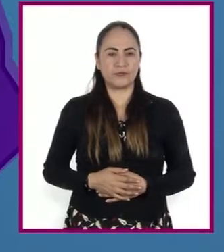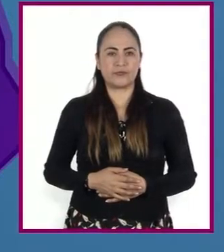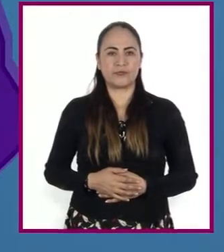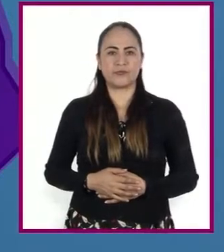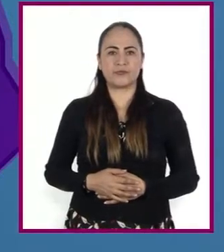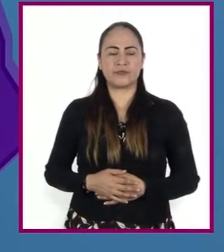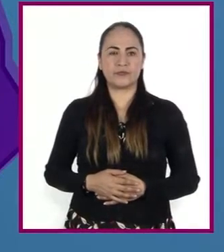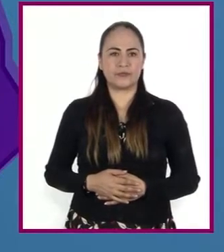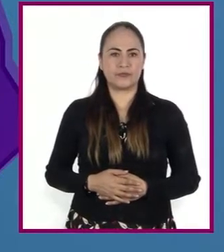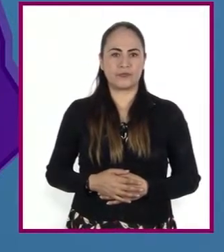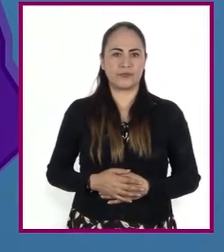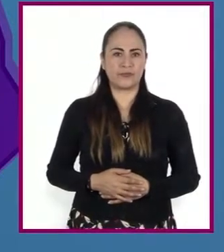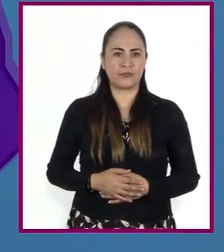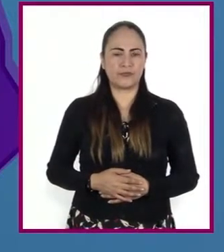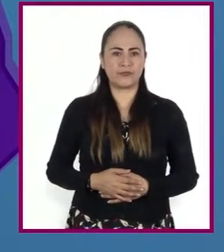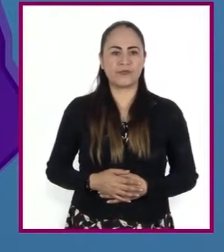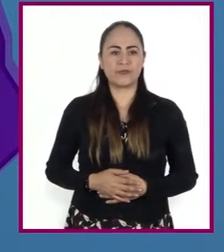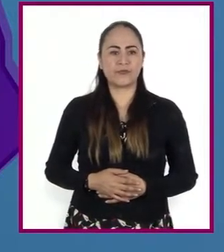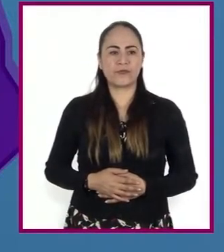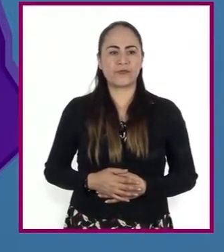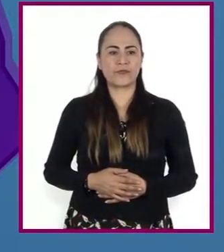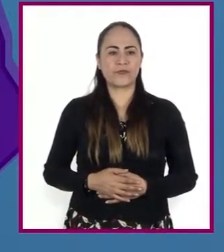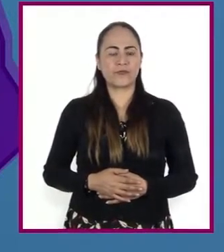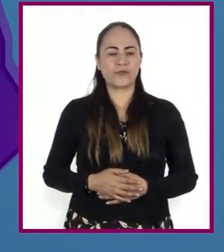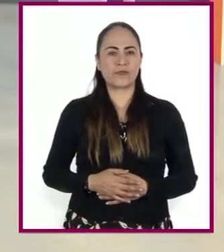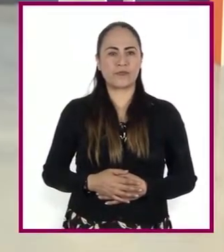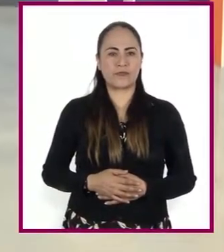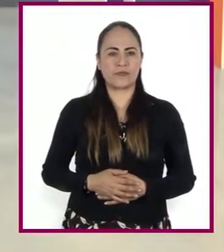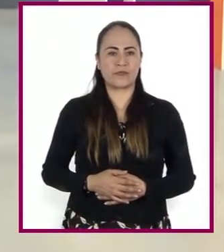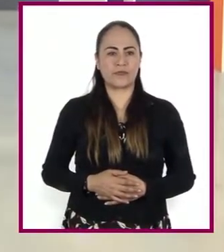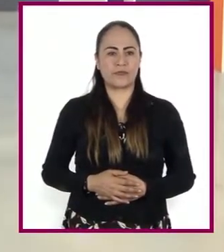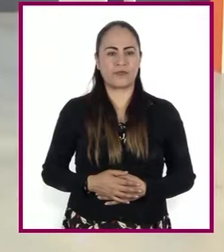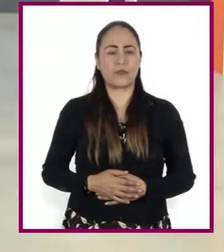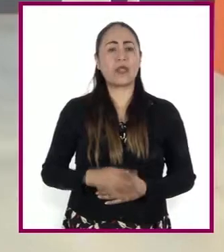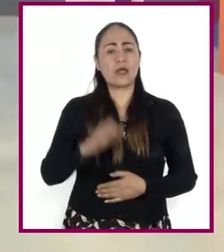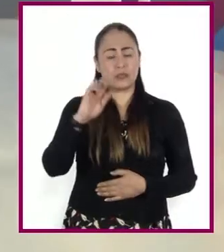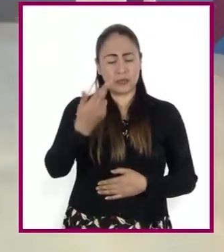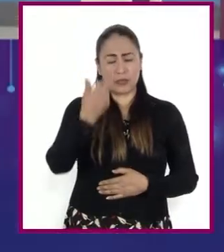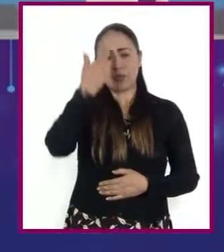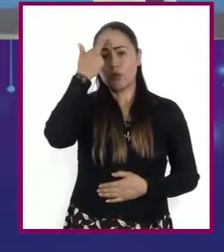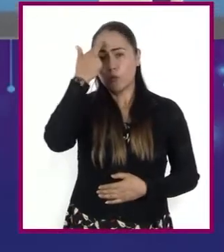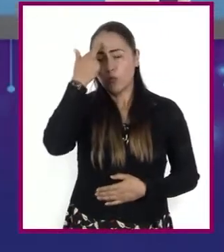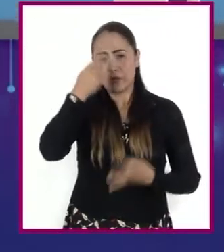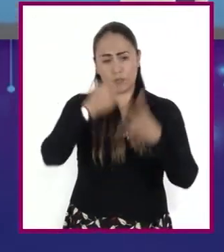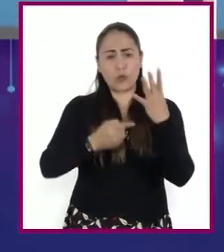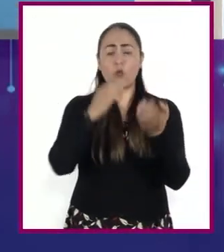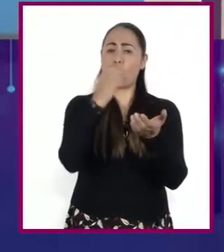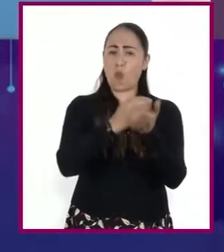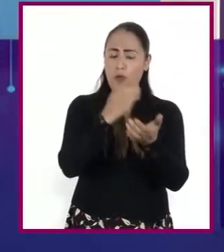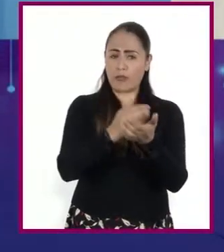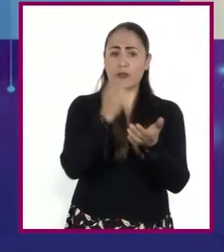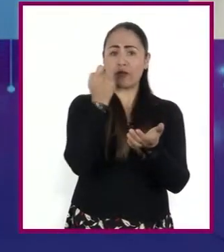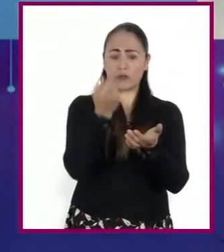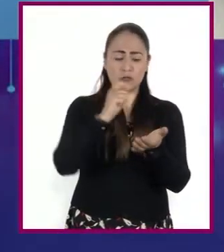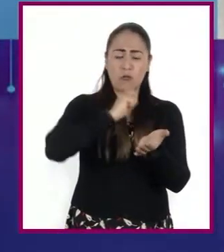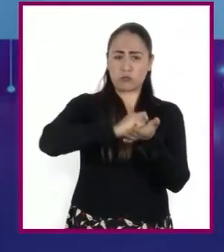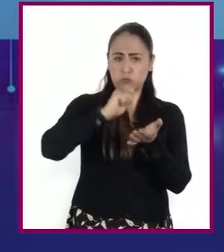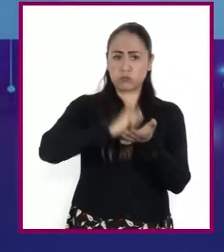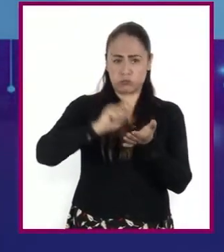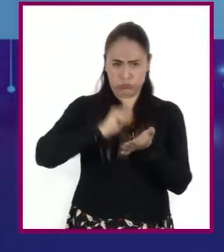y las instituciones gubernamentales novohispanas. No olviden tener a la mano un cuaderno para hacer